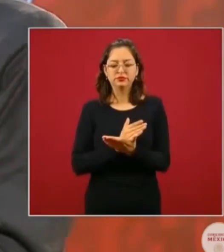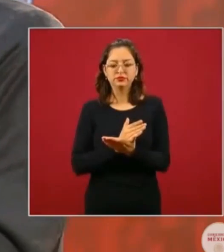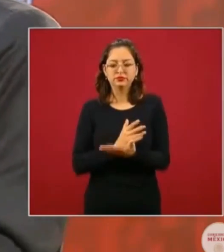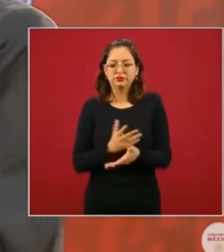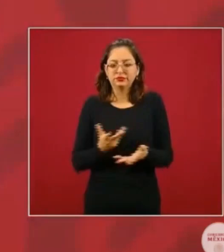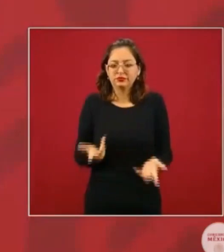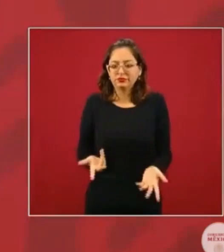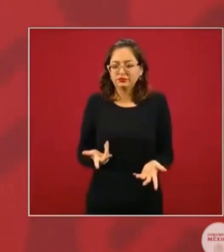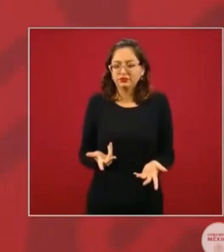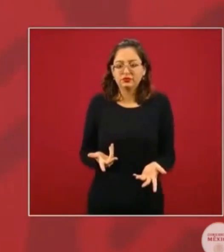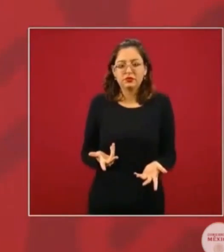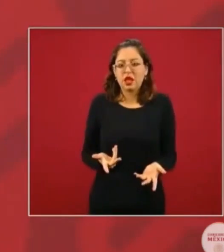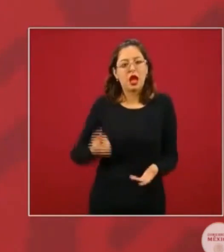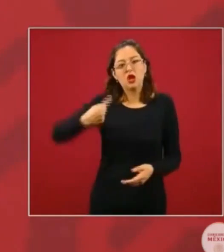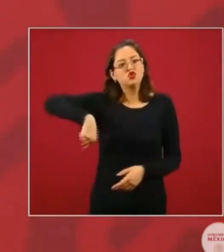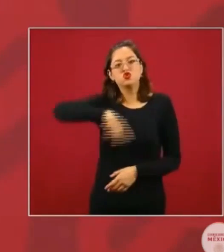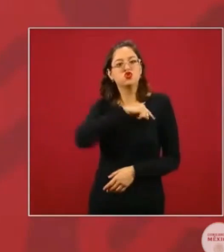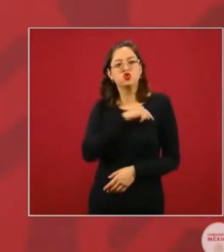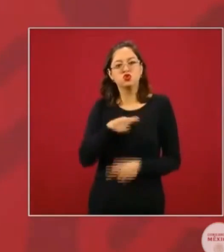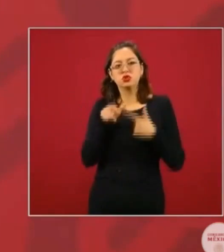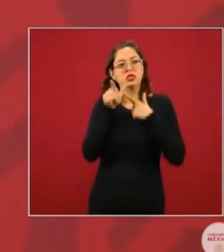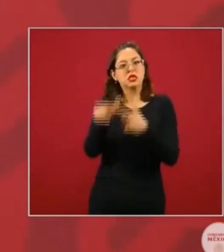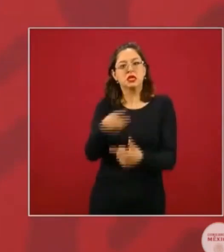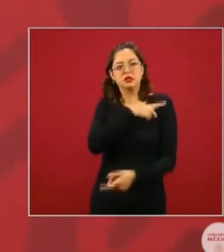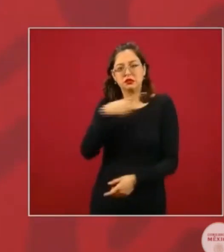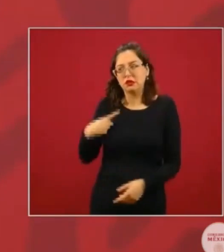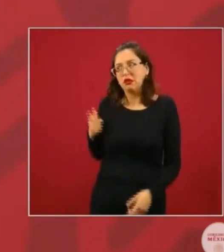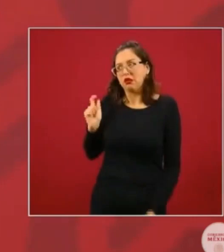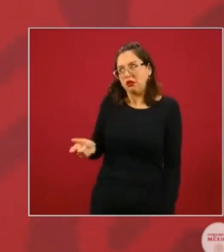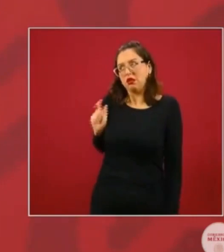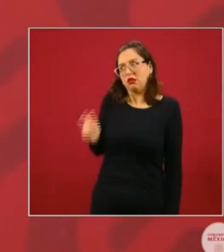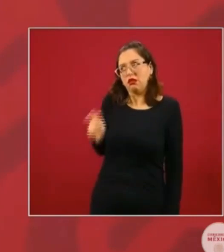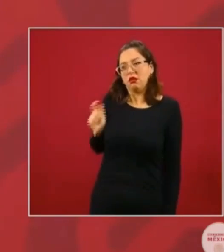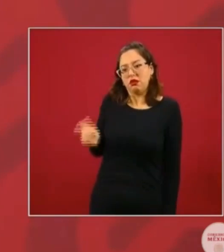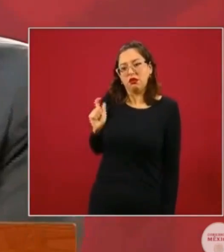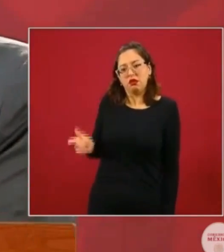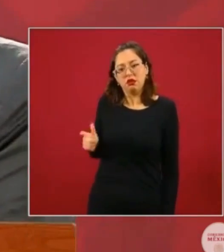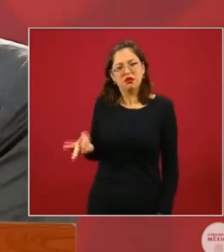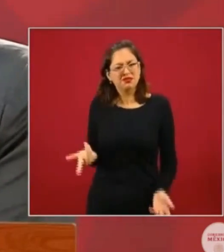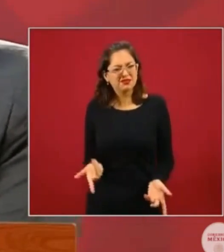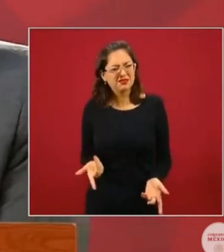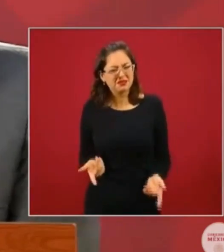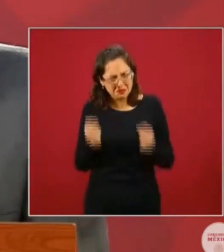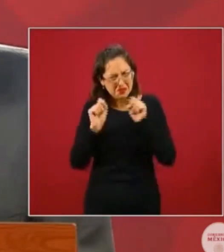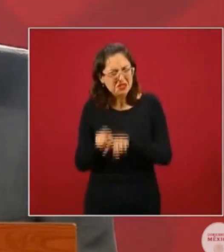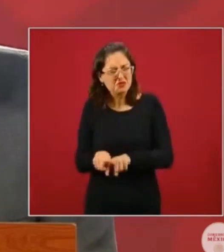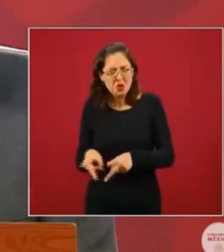Entonces, ¿qué? ¿Nosotros vamos a continuar con lo mismo? ¿Va a seguir el mismo saqueo?